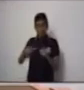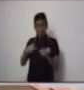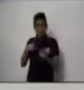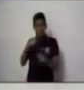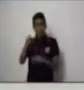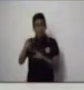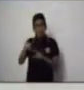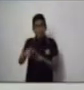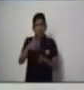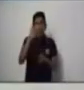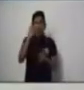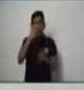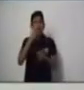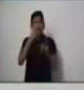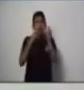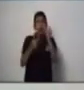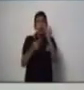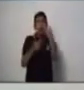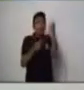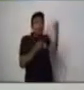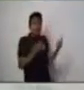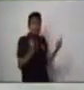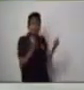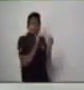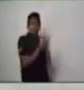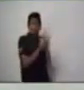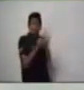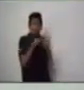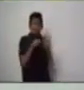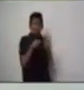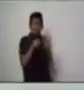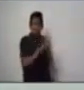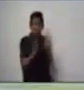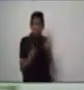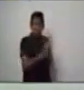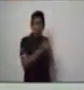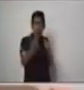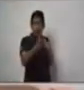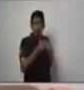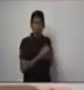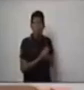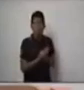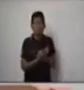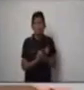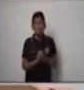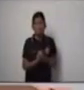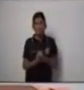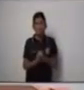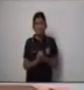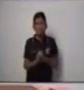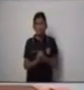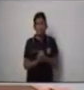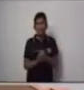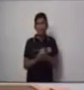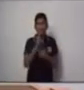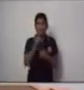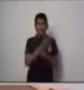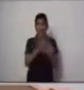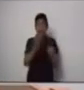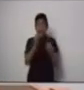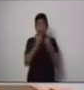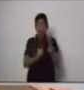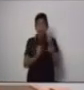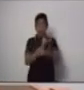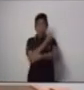sabor, con Don Julito, agricultor. Muy bien. Y así ha finalizado nuestro